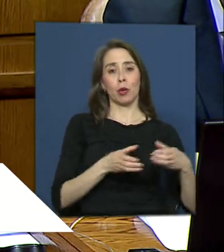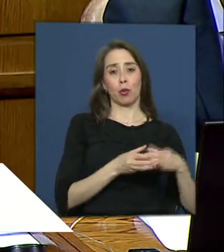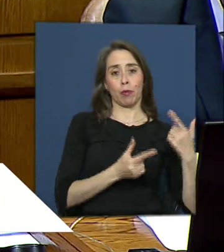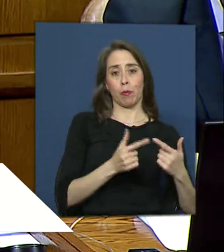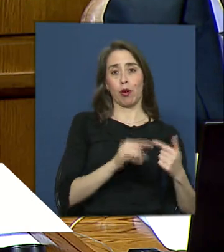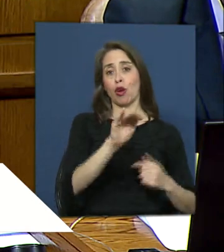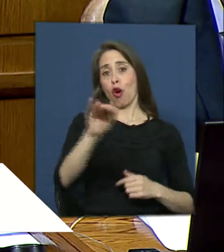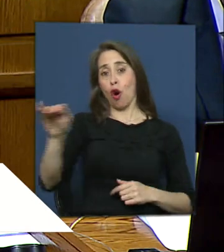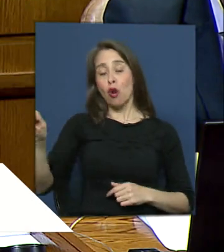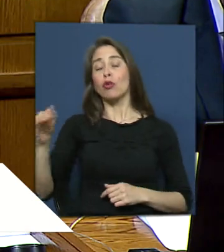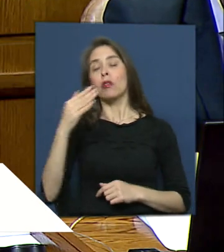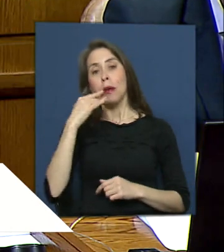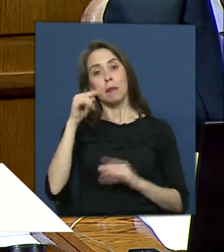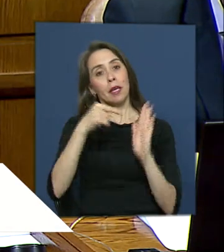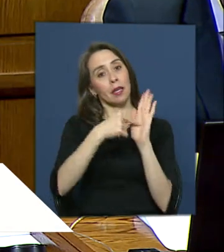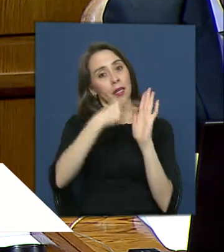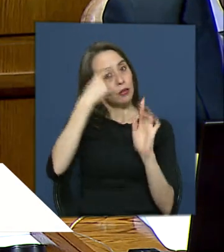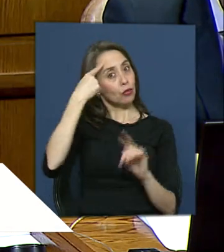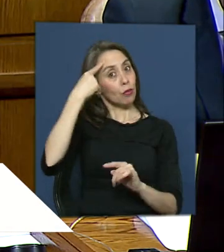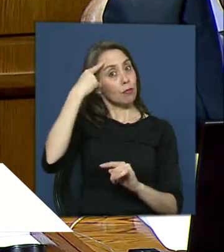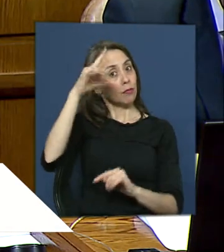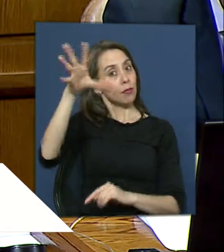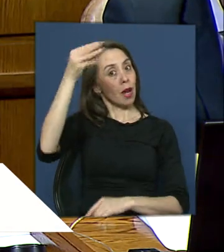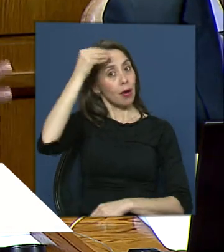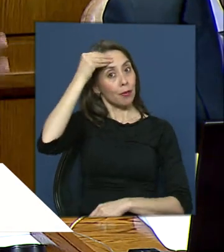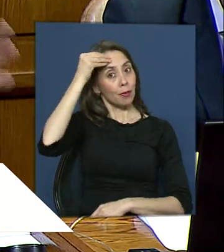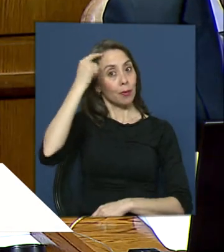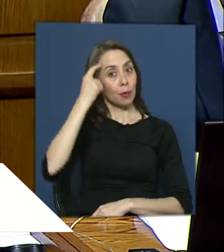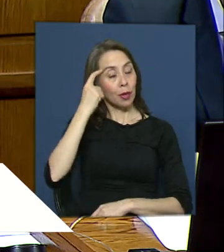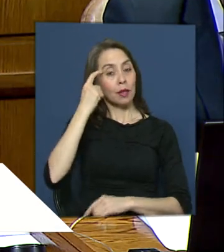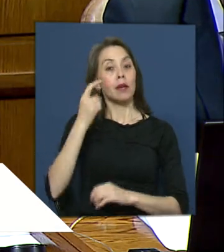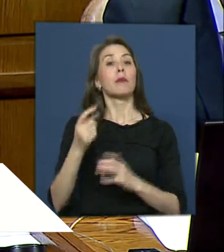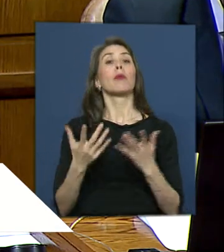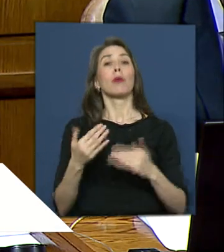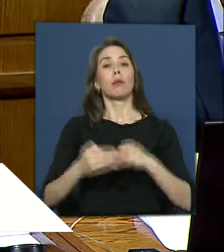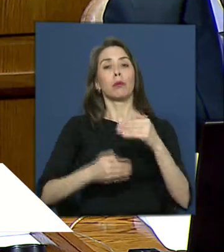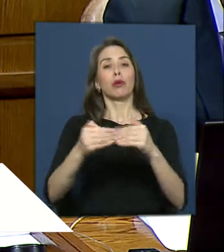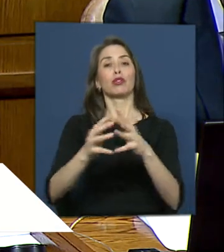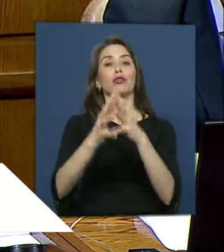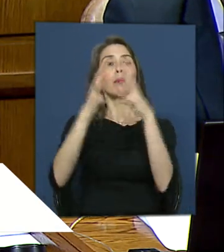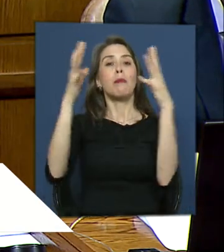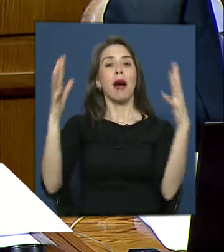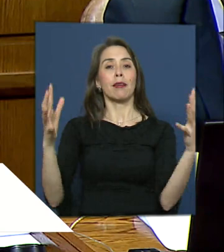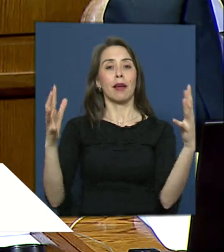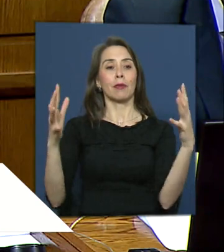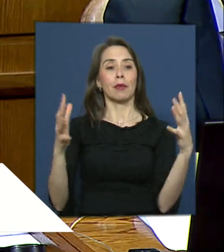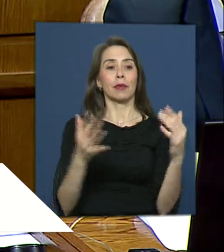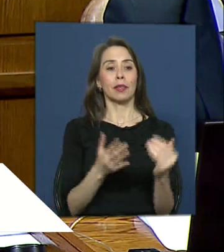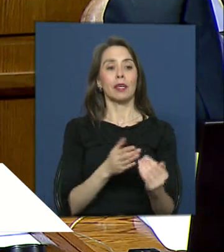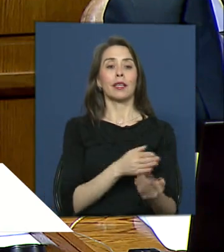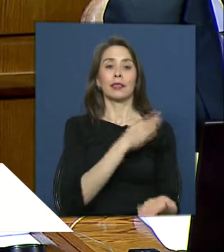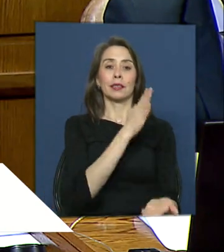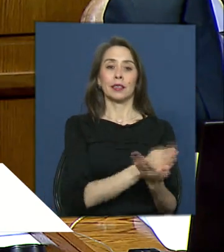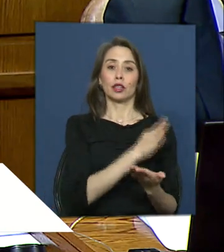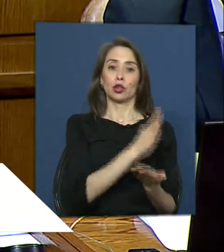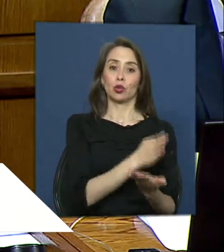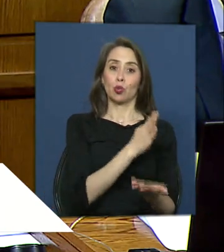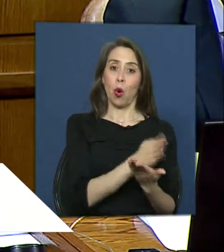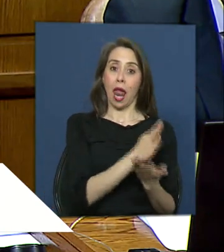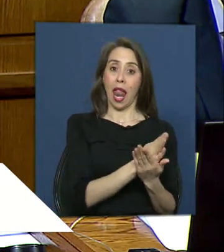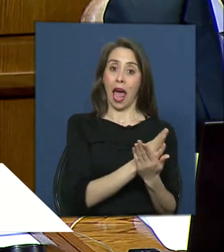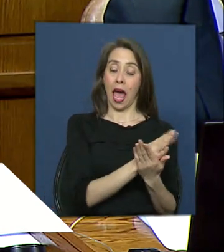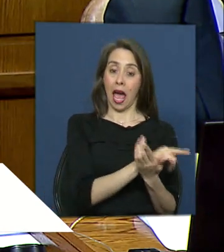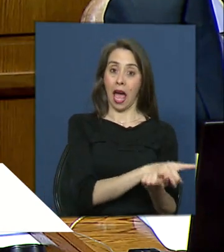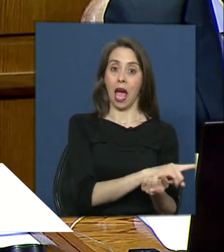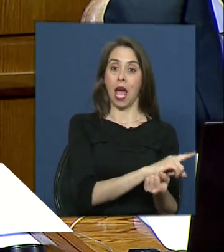consideración, porque, insisto, tiene que ver con un proceso mayor, que es el traspaso de los establecimientos que aún quedan